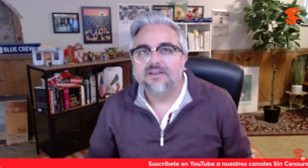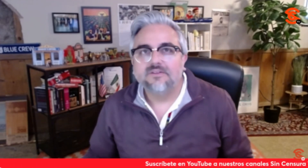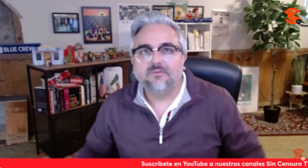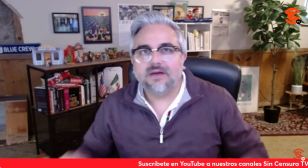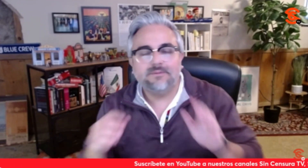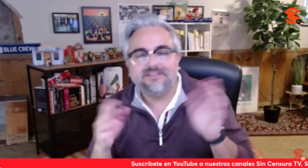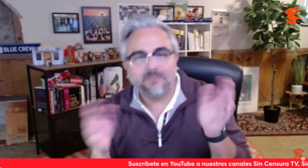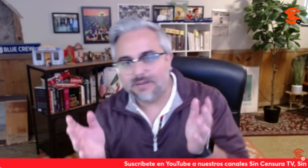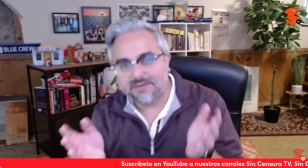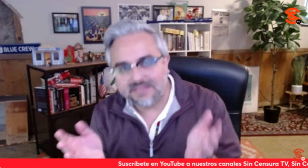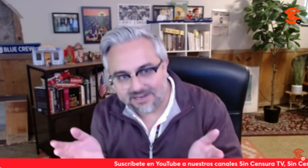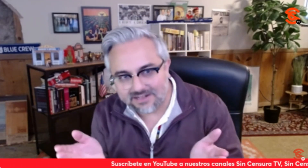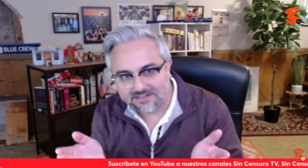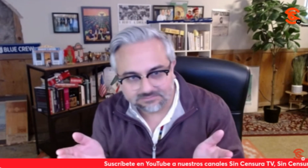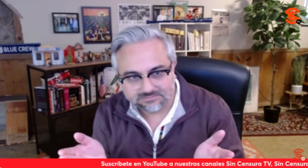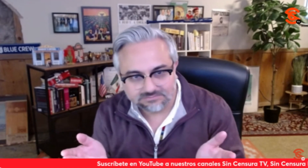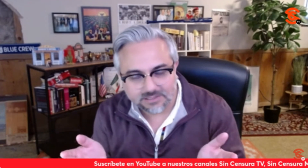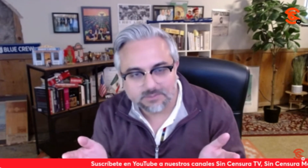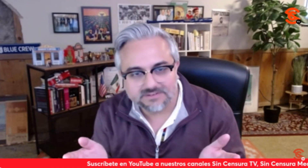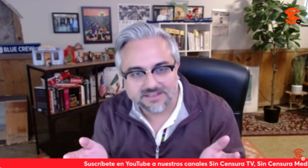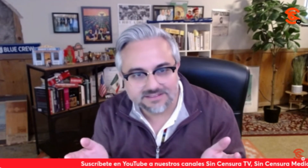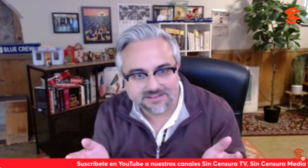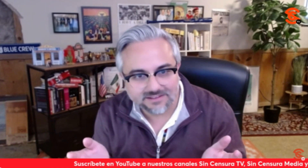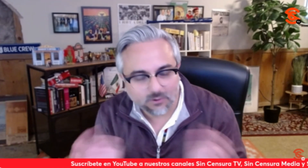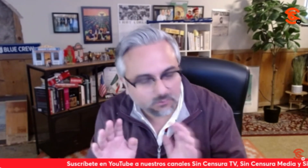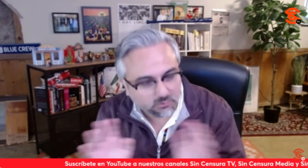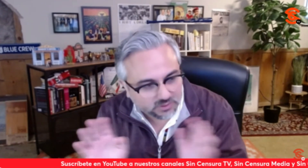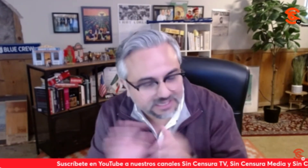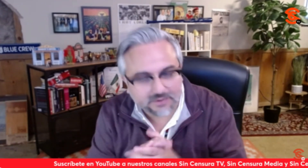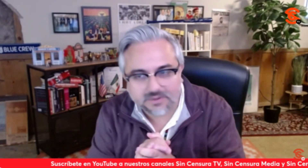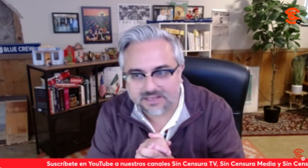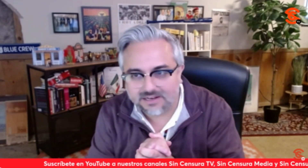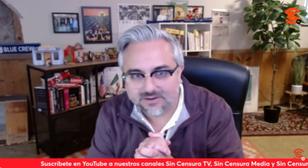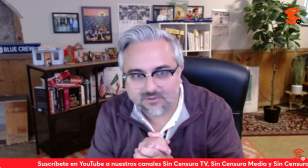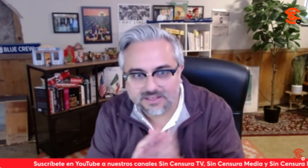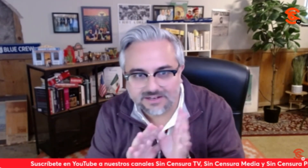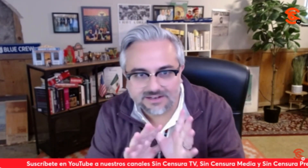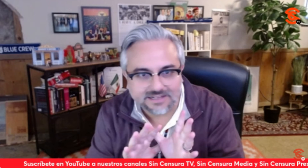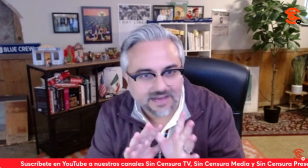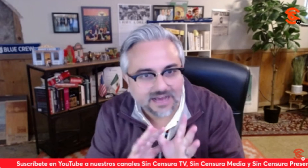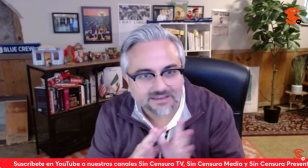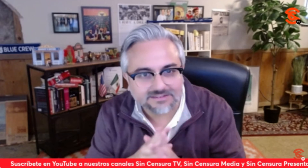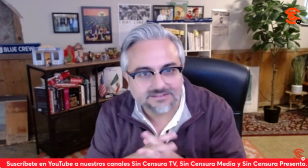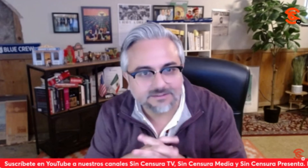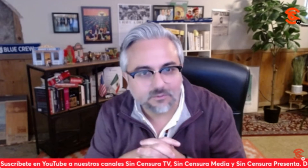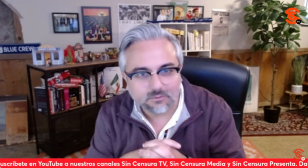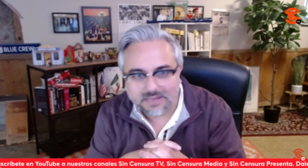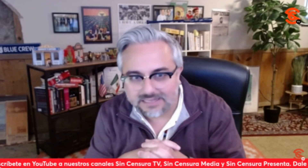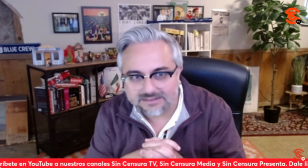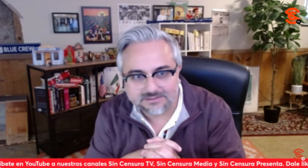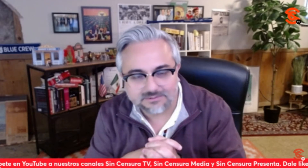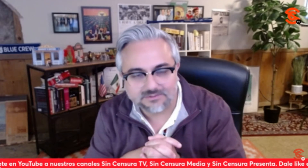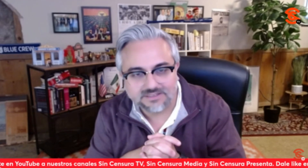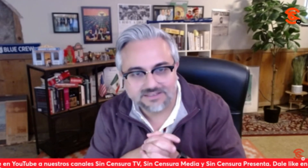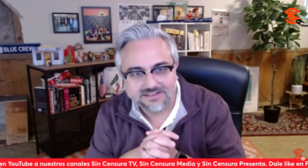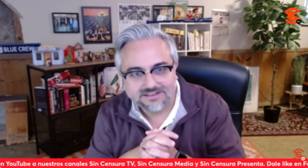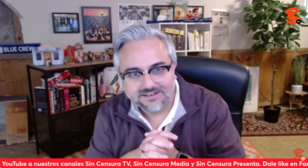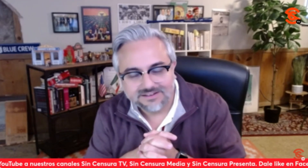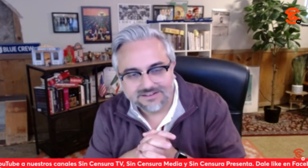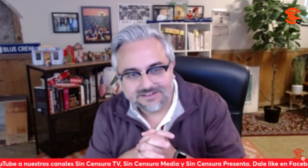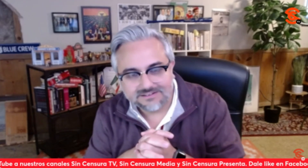Y al principio de la mañanera, el presidente dejó muy claro que él no quiere ni calles, ni monumentos,